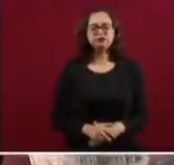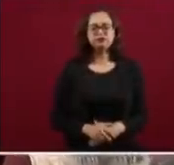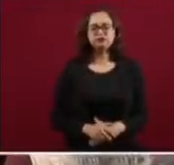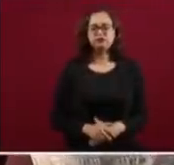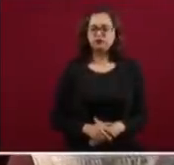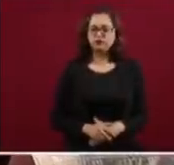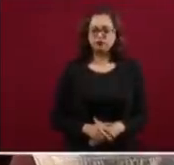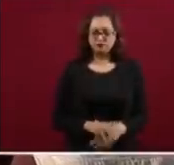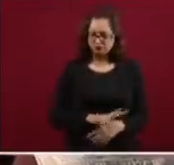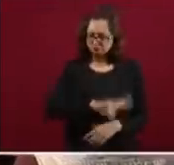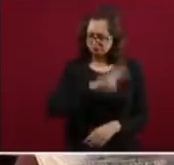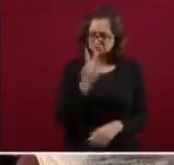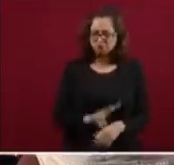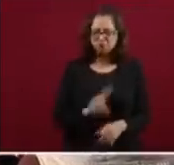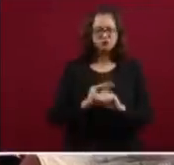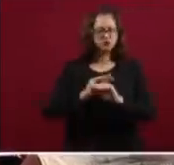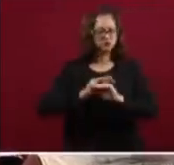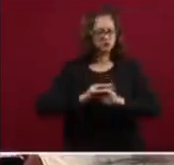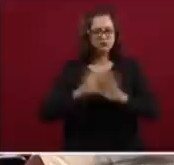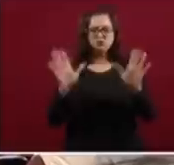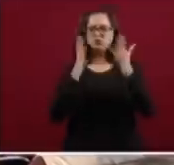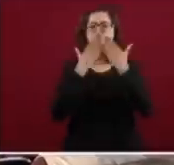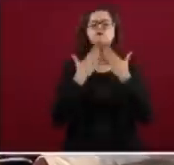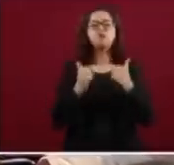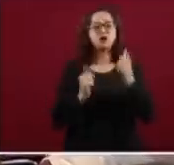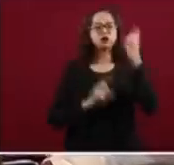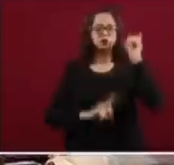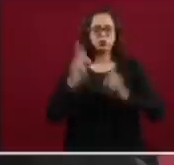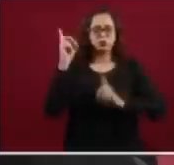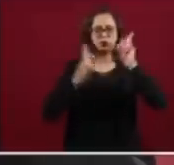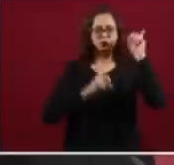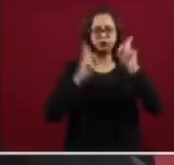de eso no hay duda